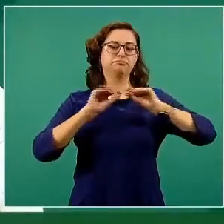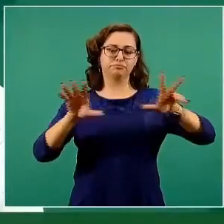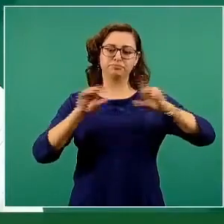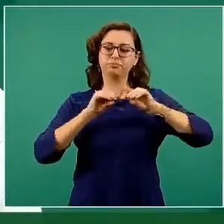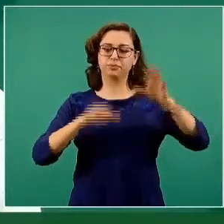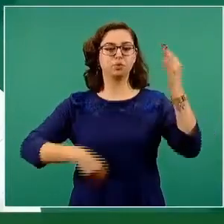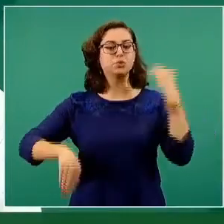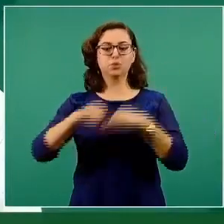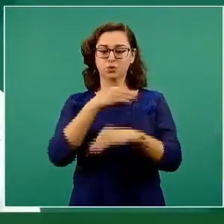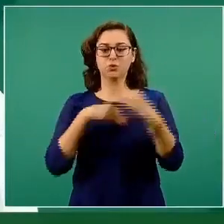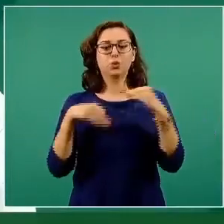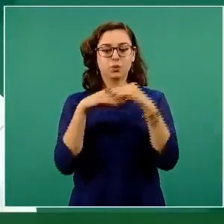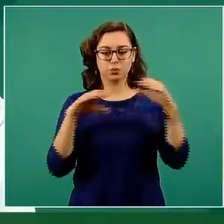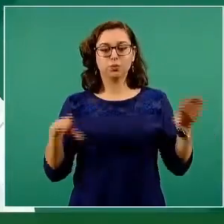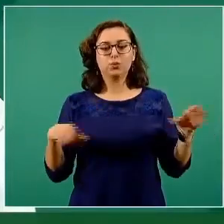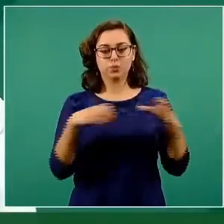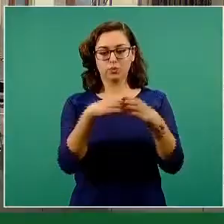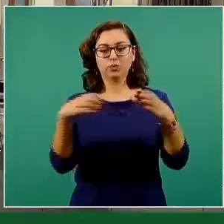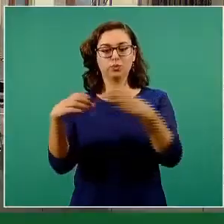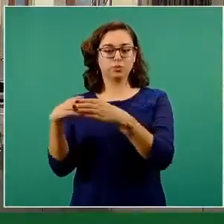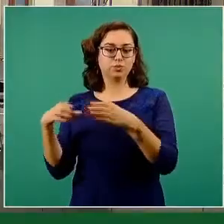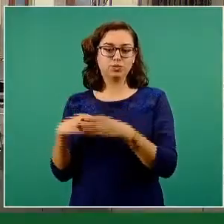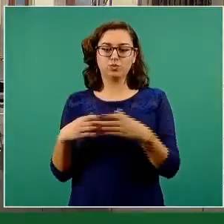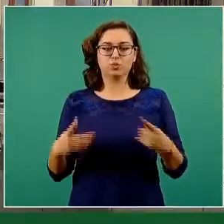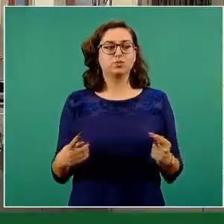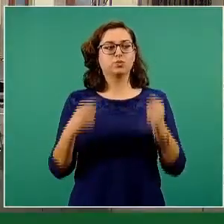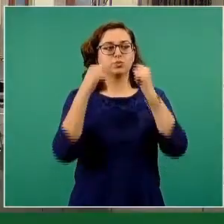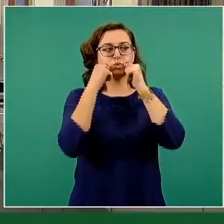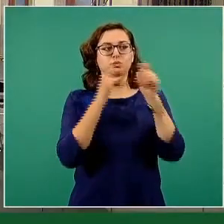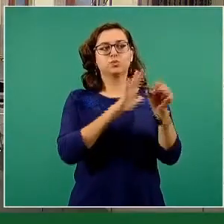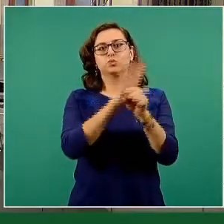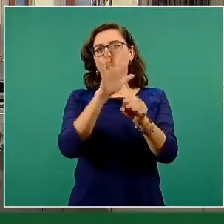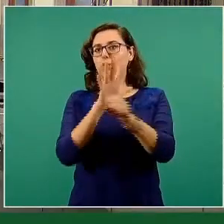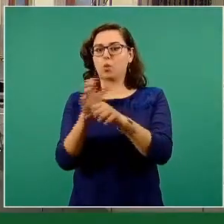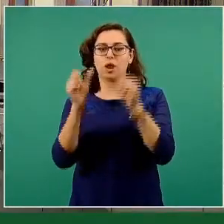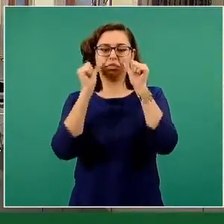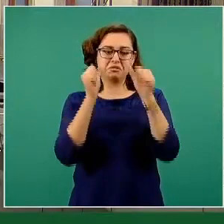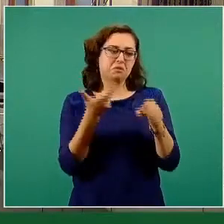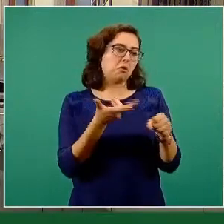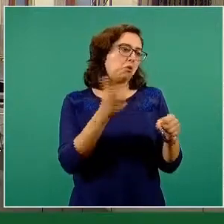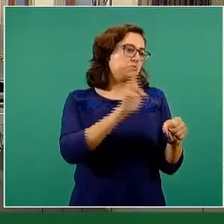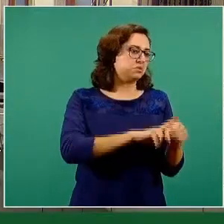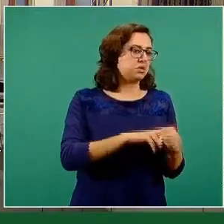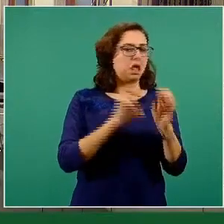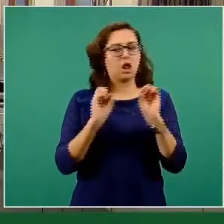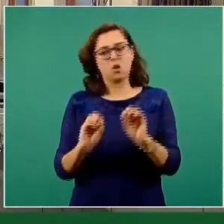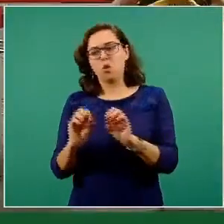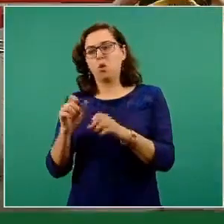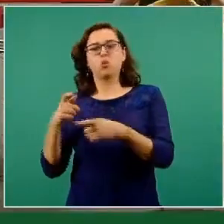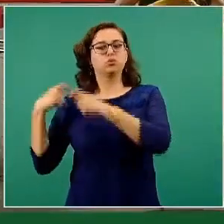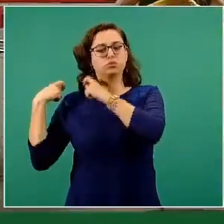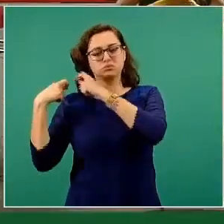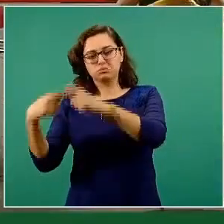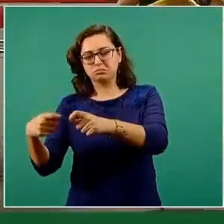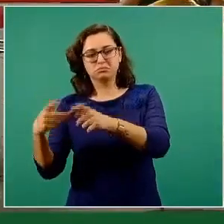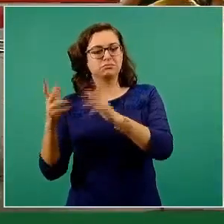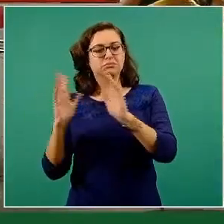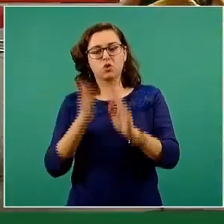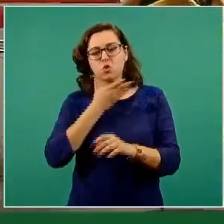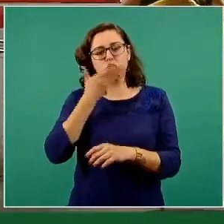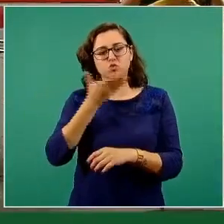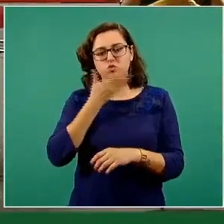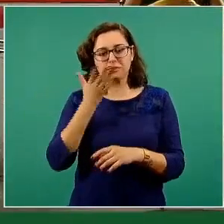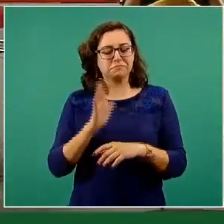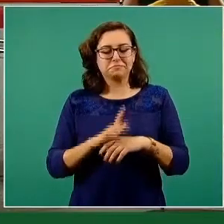en todas las comunidades, independientemente cuál sea el modelo concreto de atención de los partos y